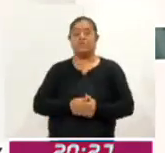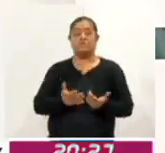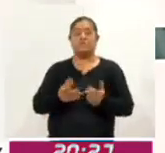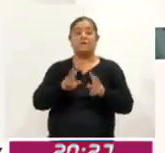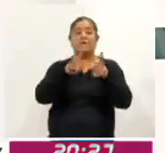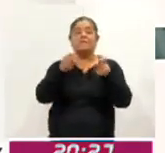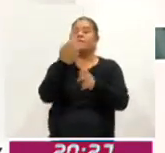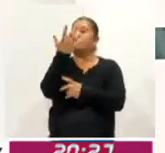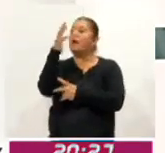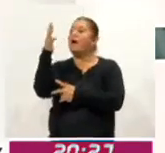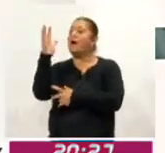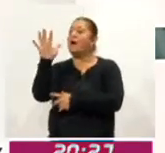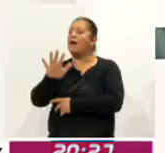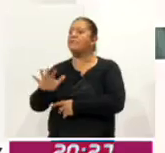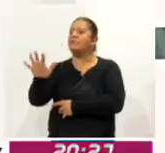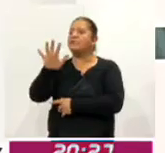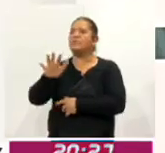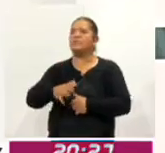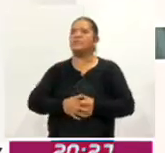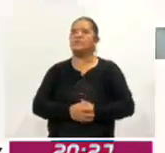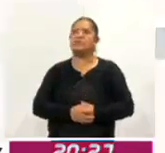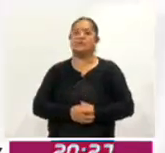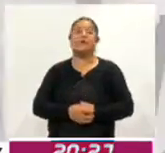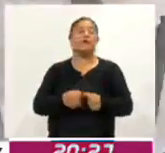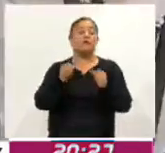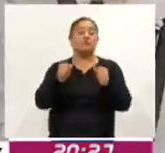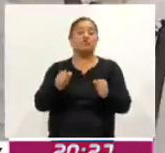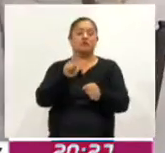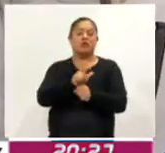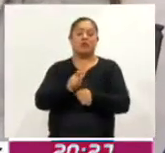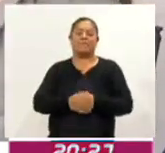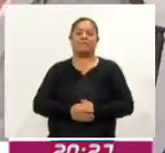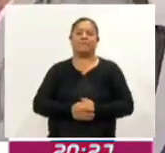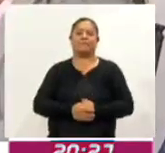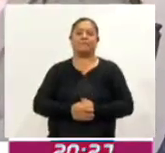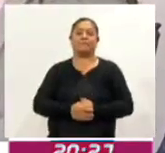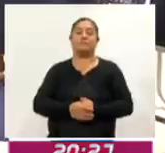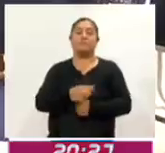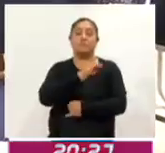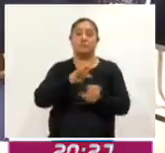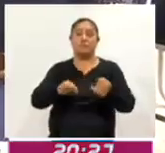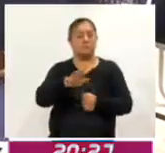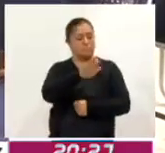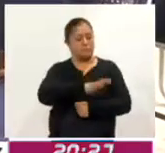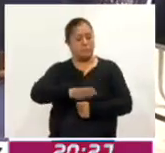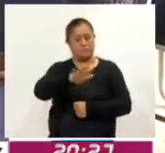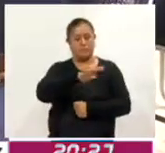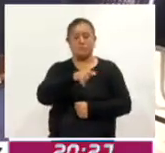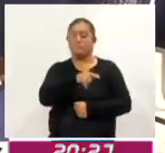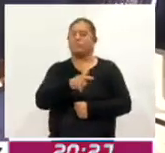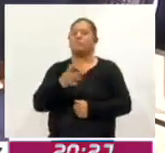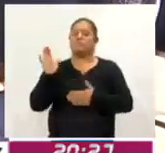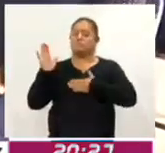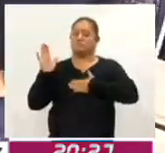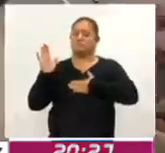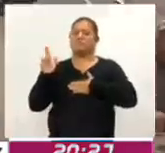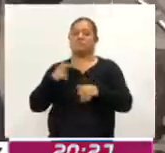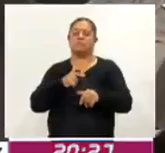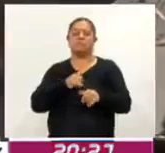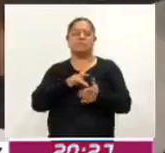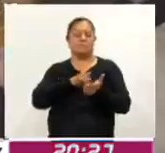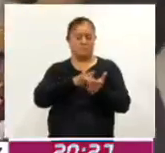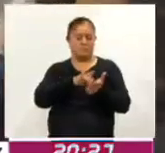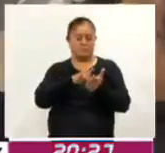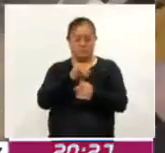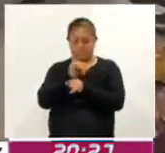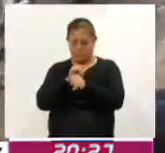ambiental, como en la parte social. Finalmente, la comunidad académica ratificó su compromiso de contribuir con sus